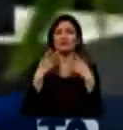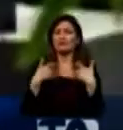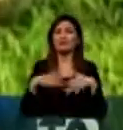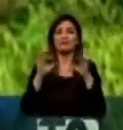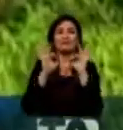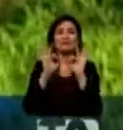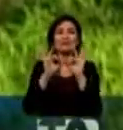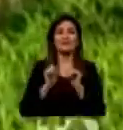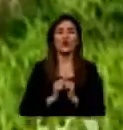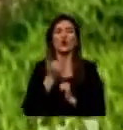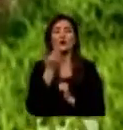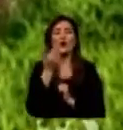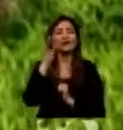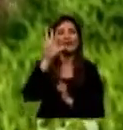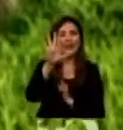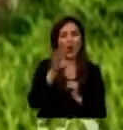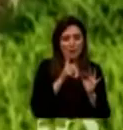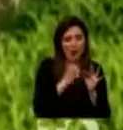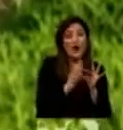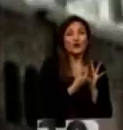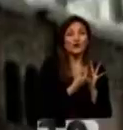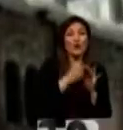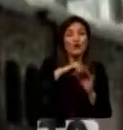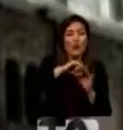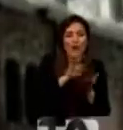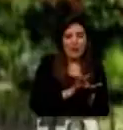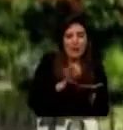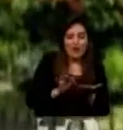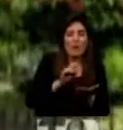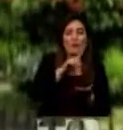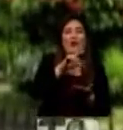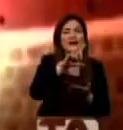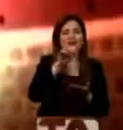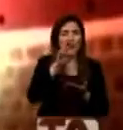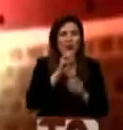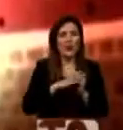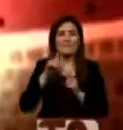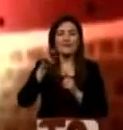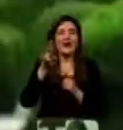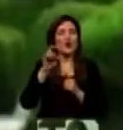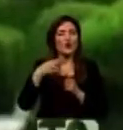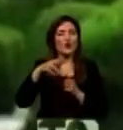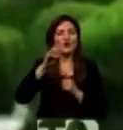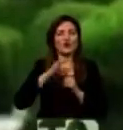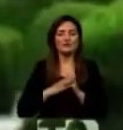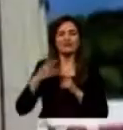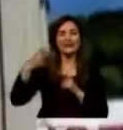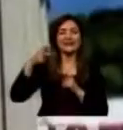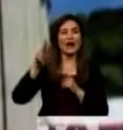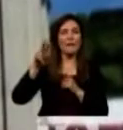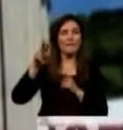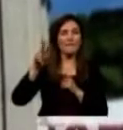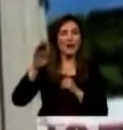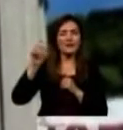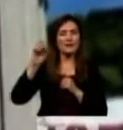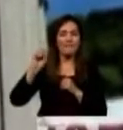espectaculares. La ruta comprende 5 parroquias rurales de la capital: Puellaro, Perucho, Chávez Pamba, Atahualpa y San José de